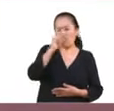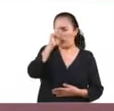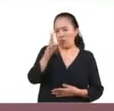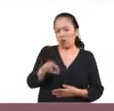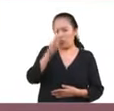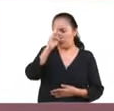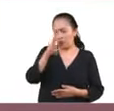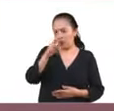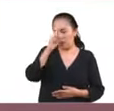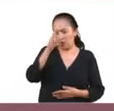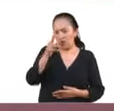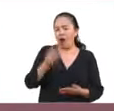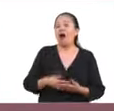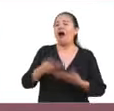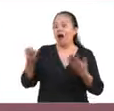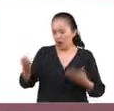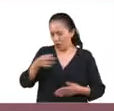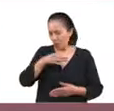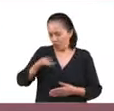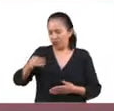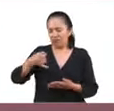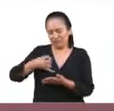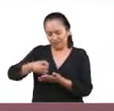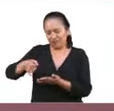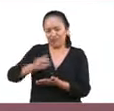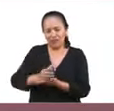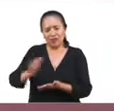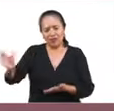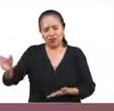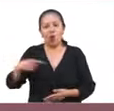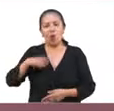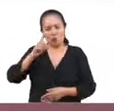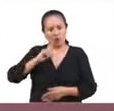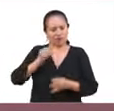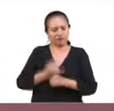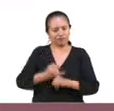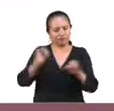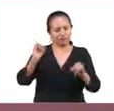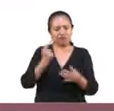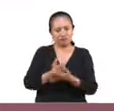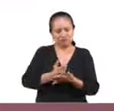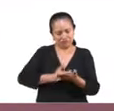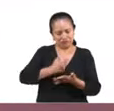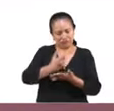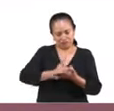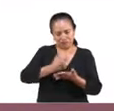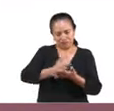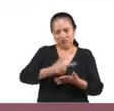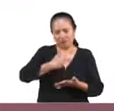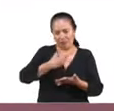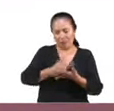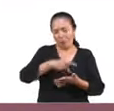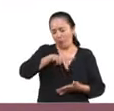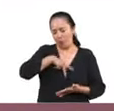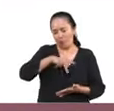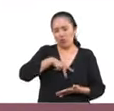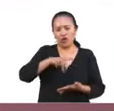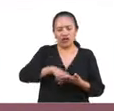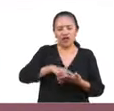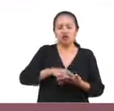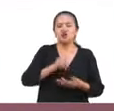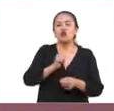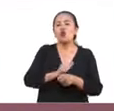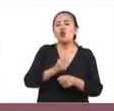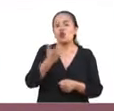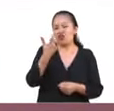históricamente. Ahora tienen independencia económica, porque ellas administran y deciden en